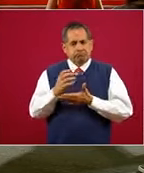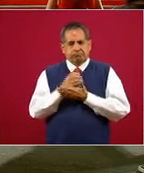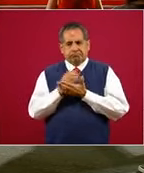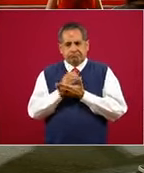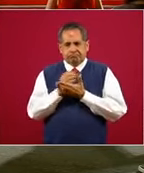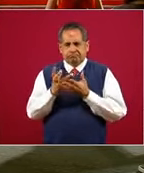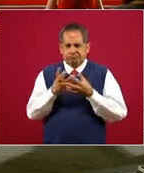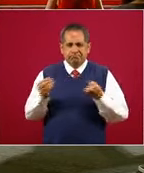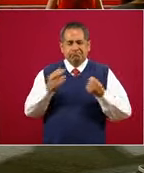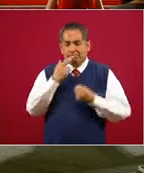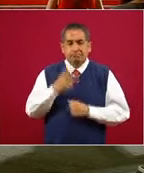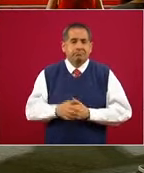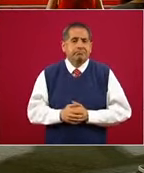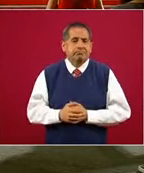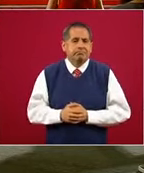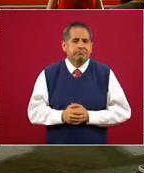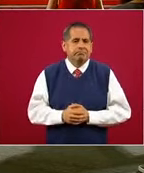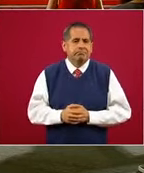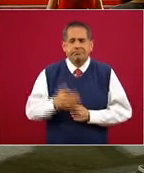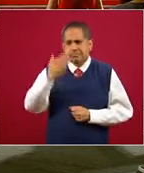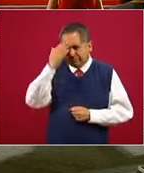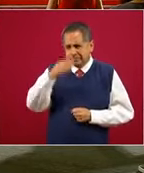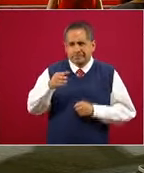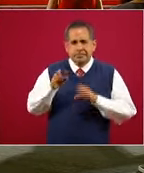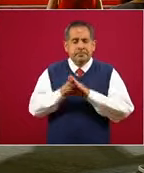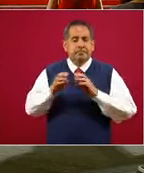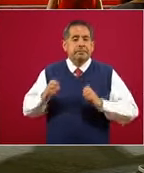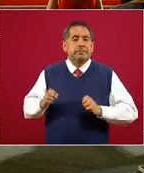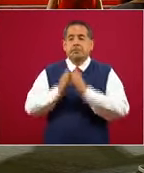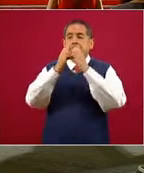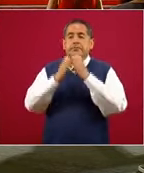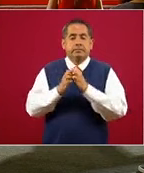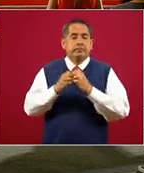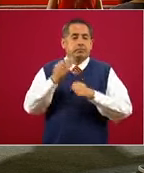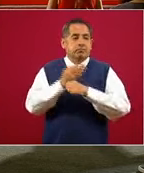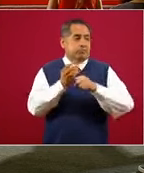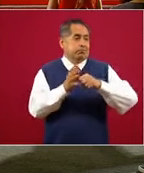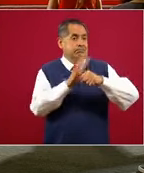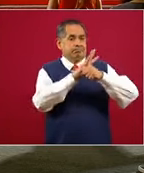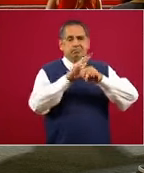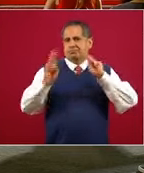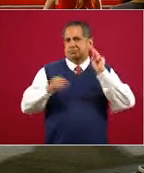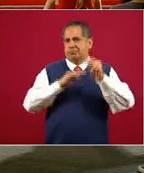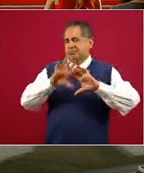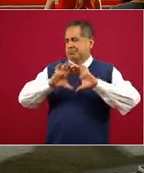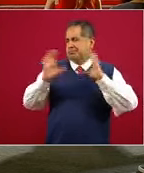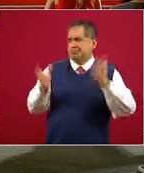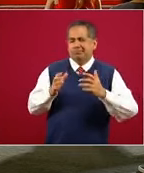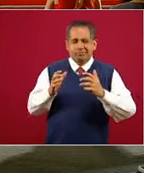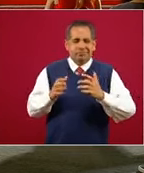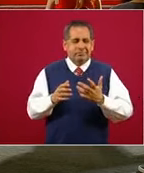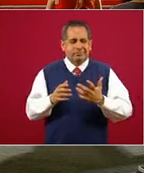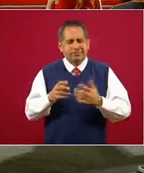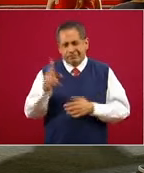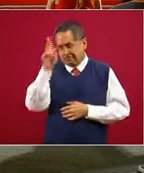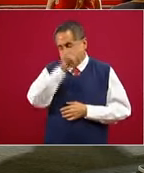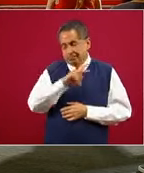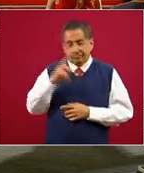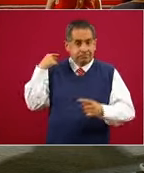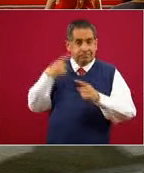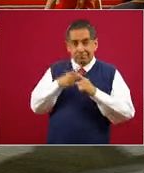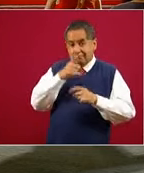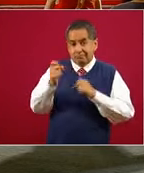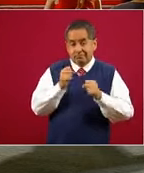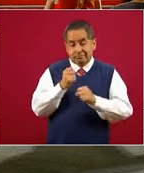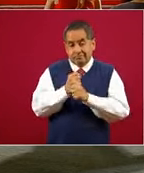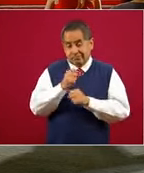las emergencias de salud pública que ha afectado al mundo y a nuestro país más importante de los últimos 100 años.